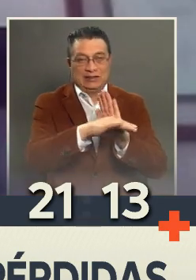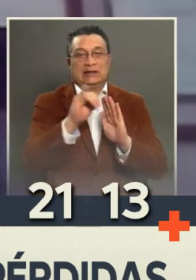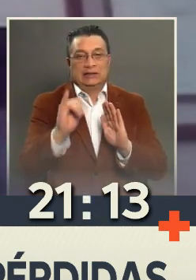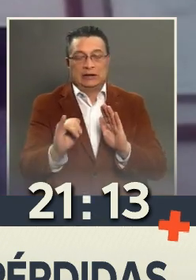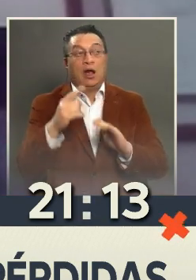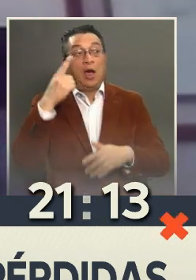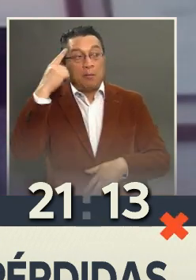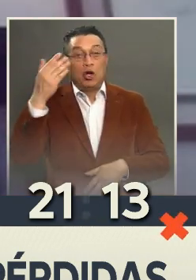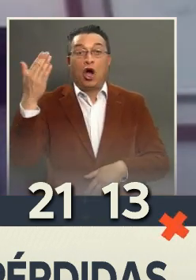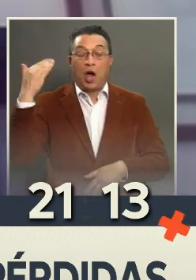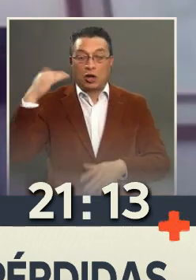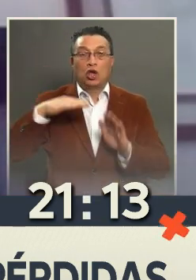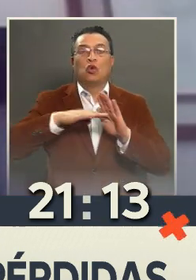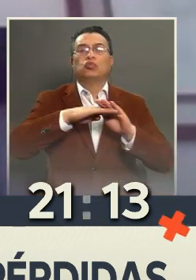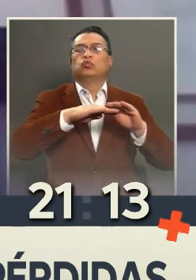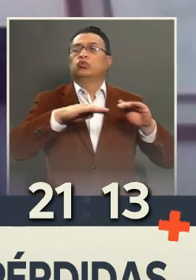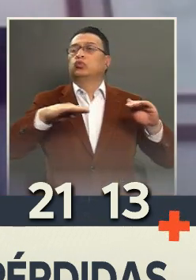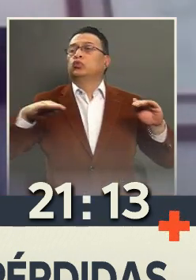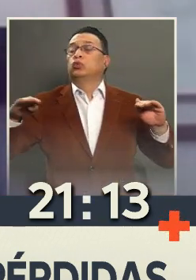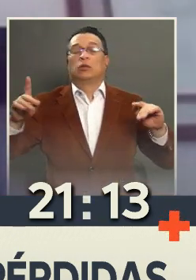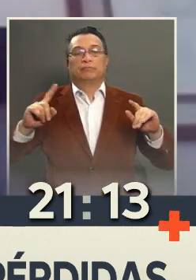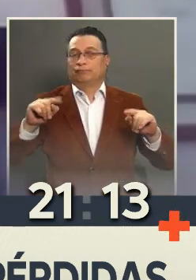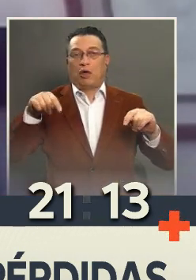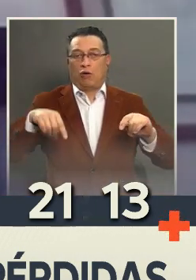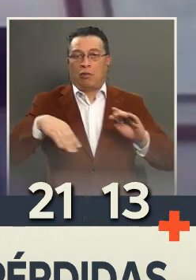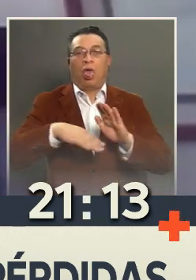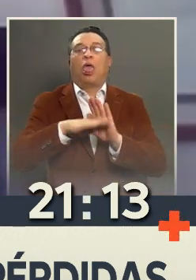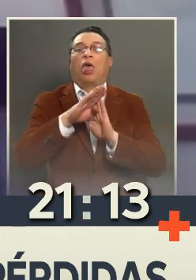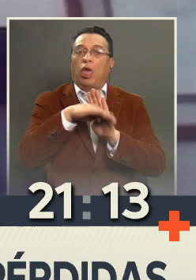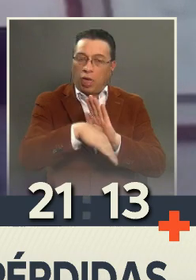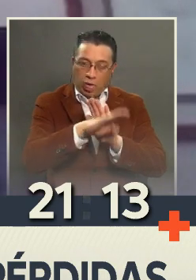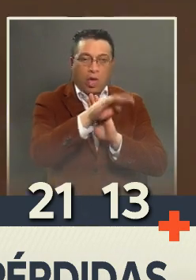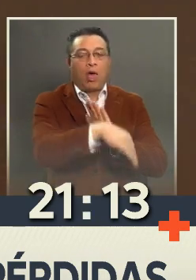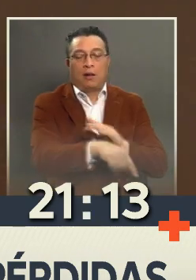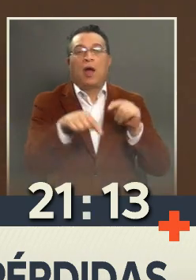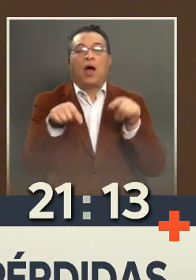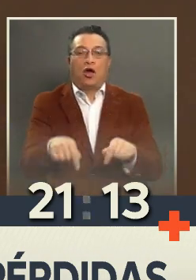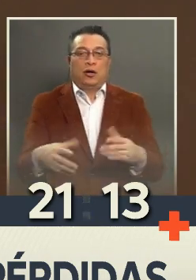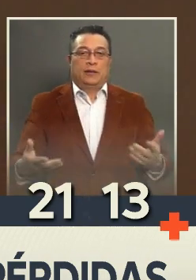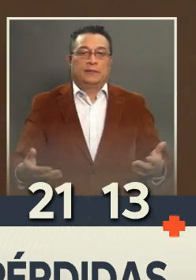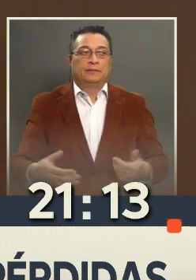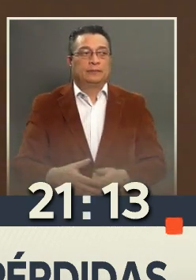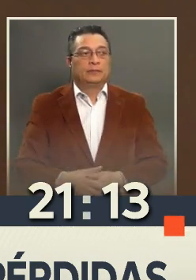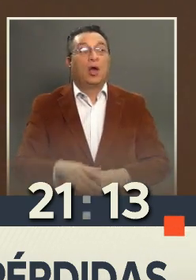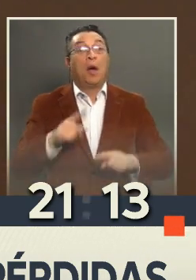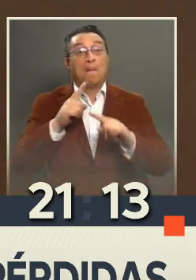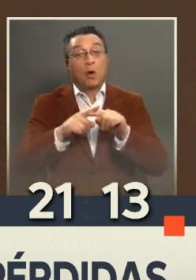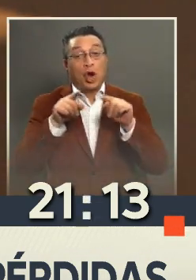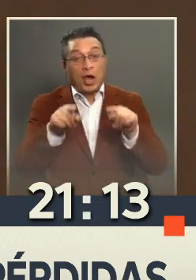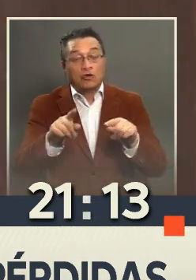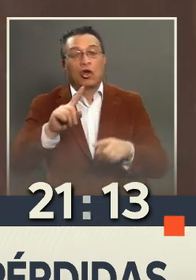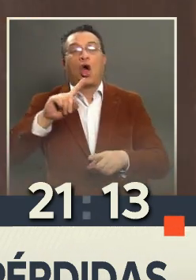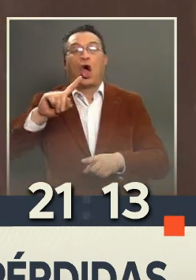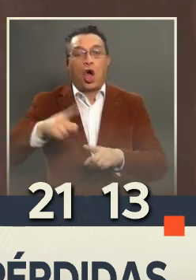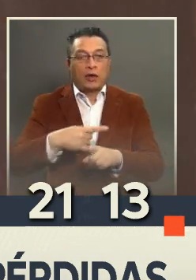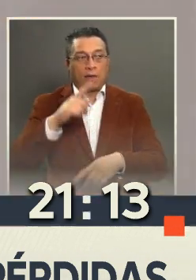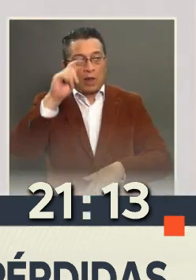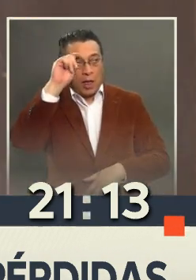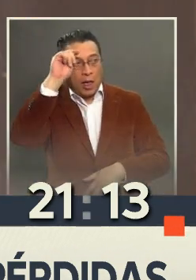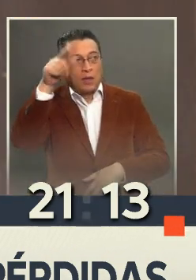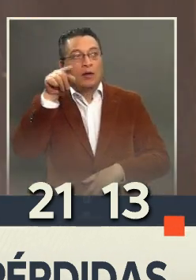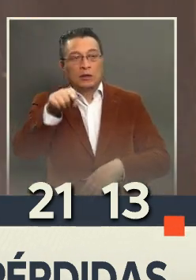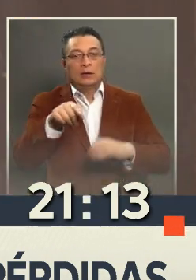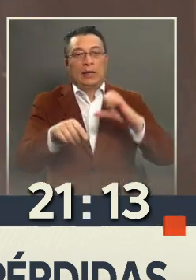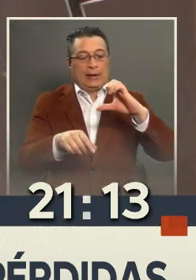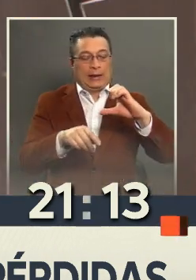de ser lo estable que inicialmente para lo cual se creó. Es por eso que otra vez está la idea de crear un fondo